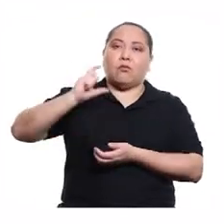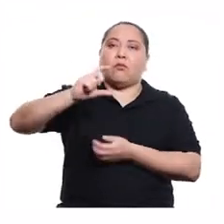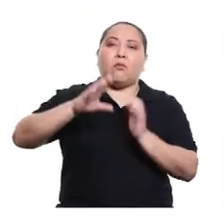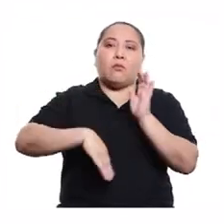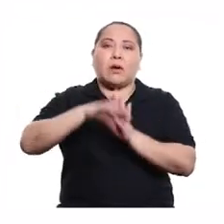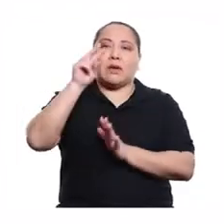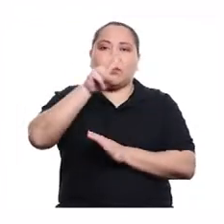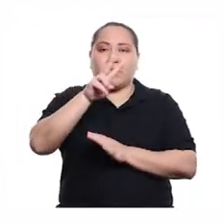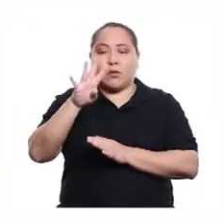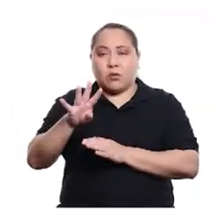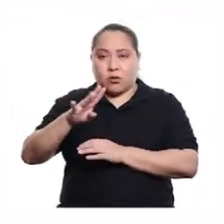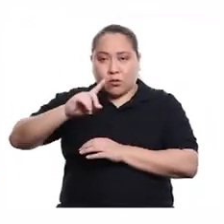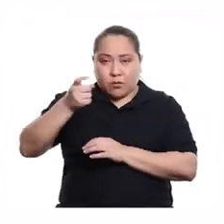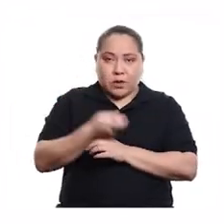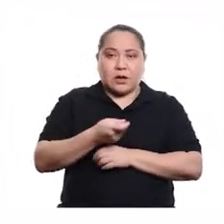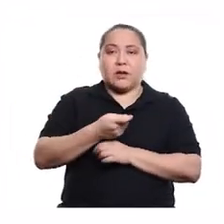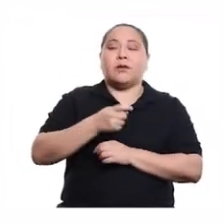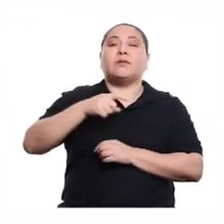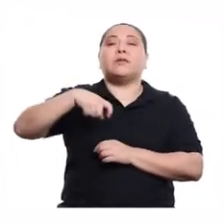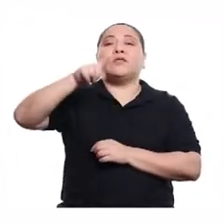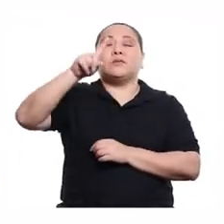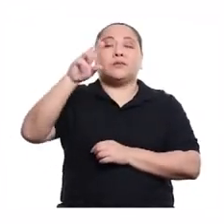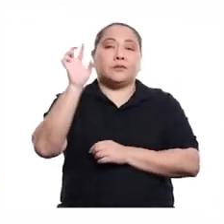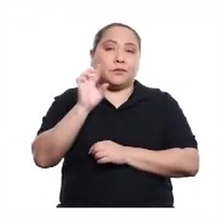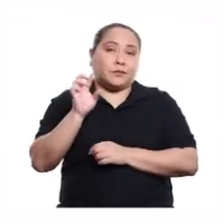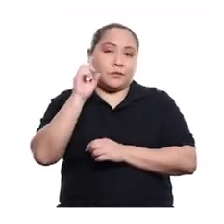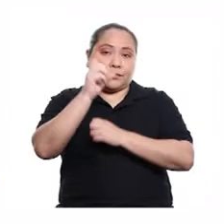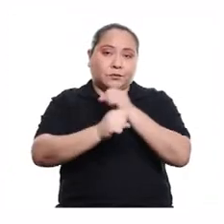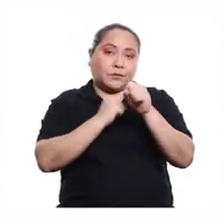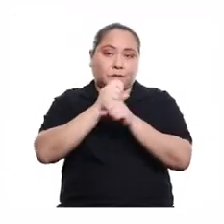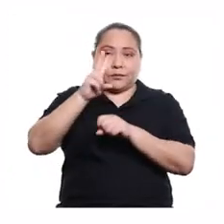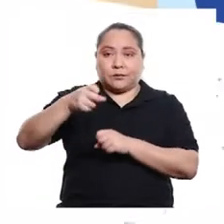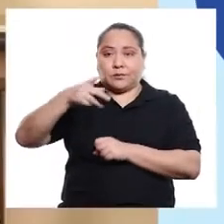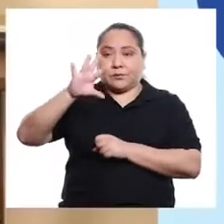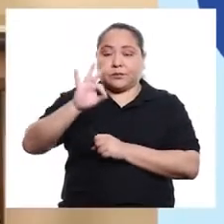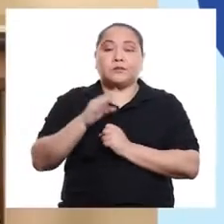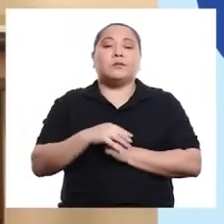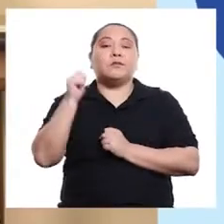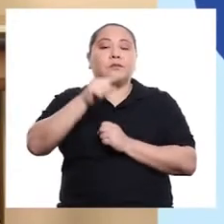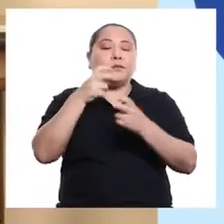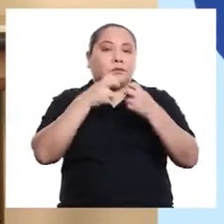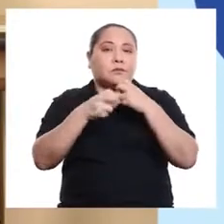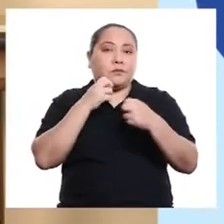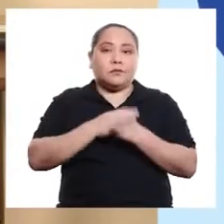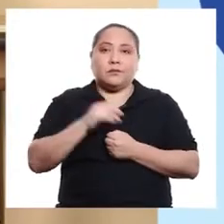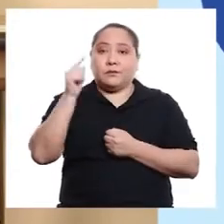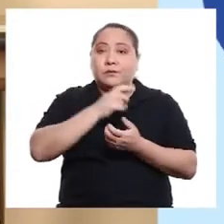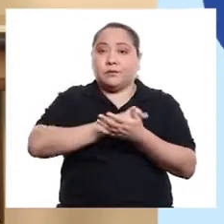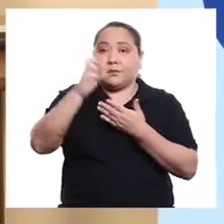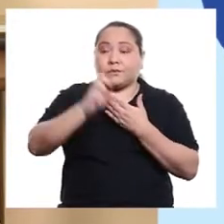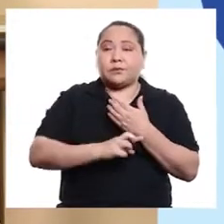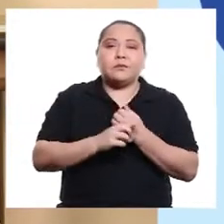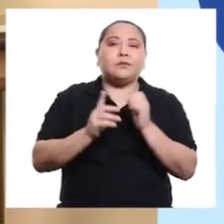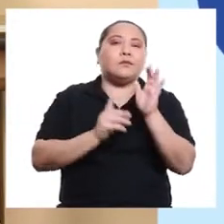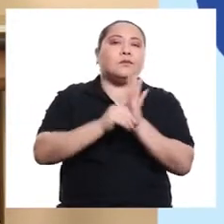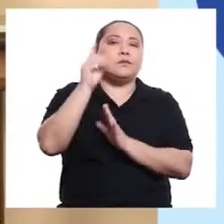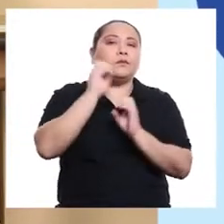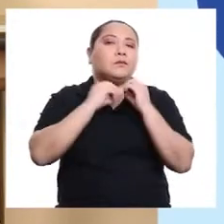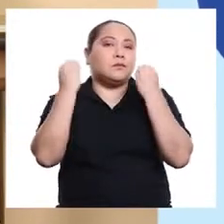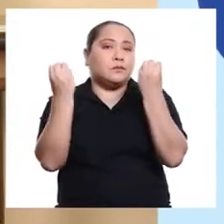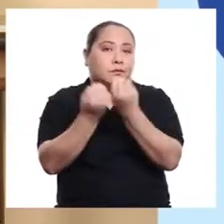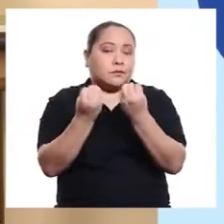ganancia potencial de más de 24 mil millones de dólares en el 2009. Ante este problema, el Programa de Desarrollo